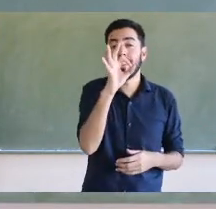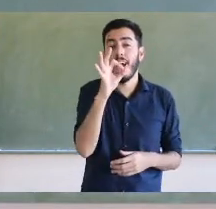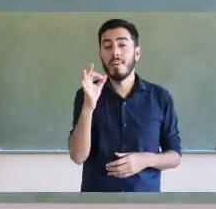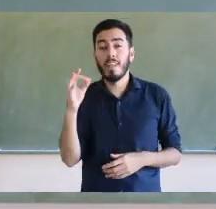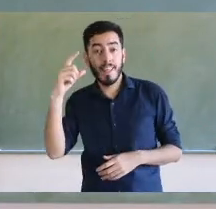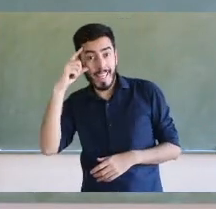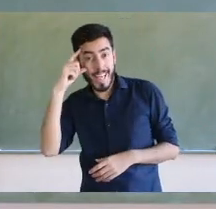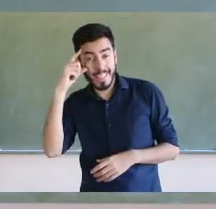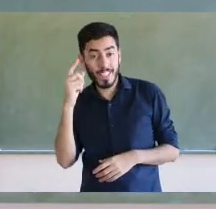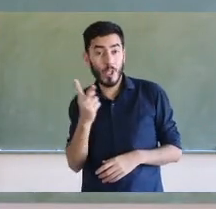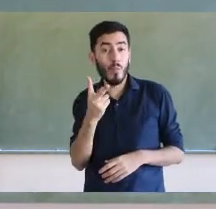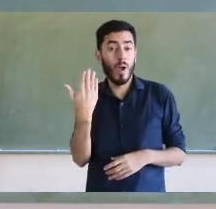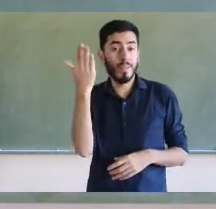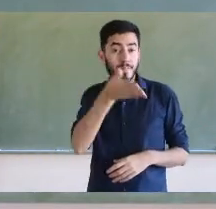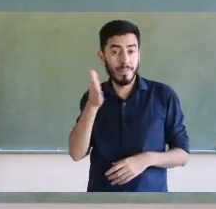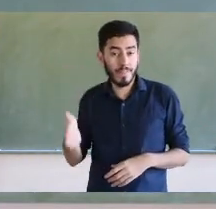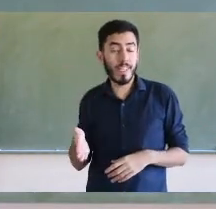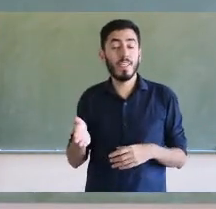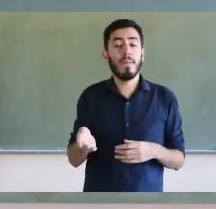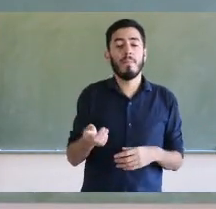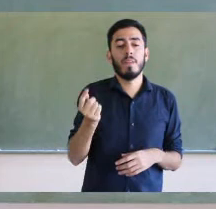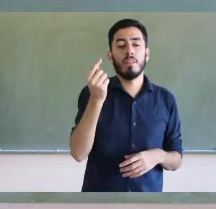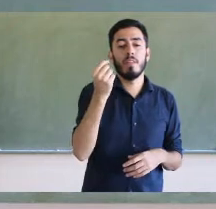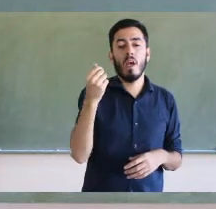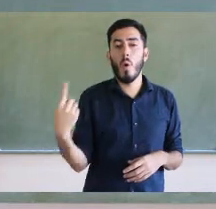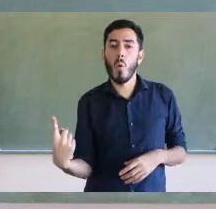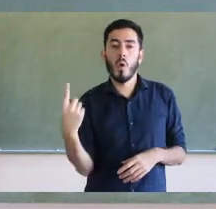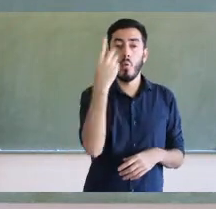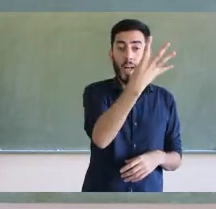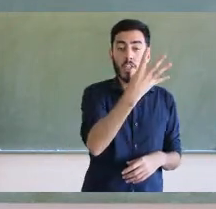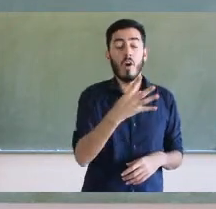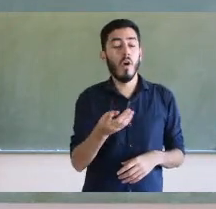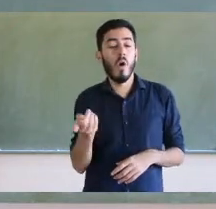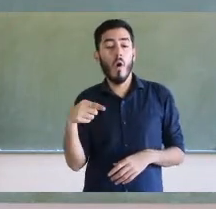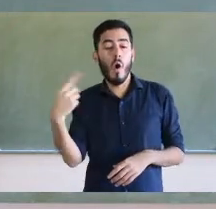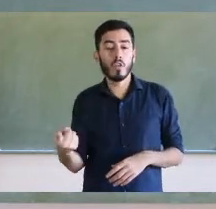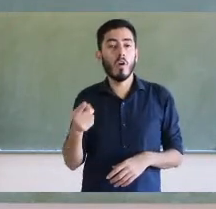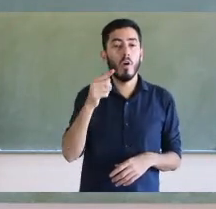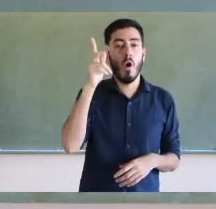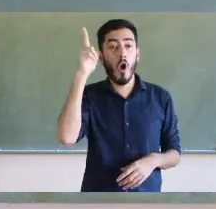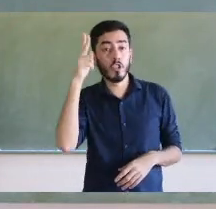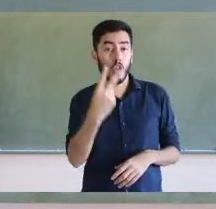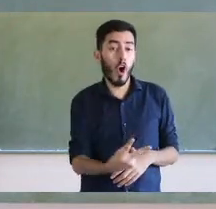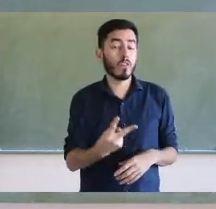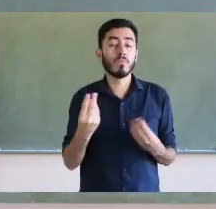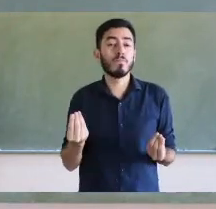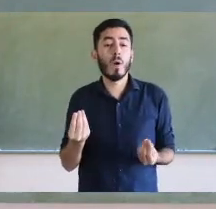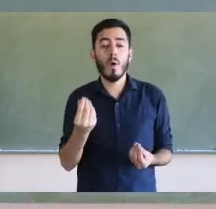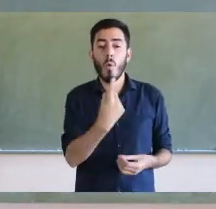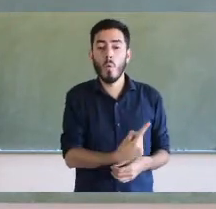40 y 10, que me va a quedar 1 y 4. Y por otra parte tenemos 8 y 2, que nos queda